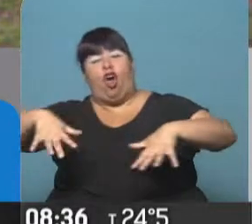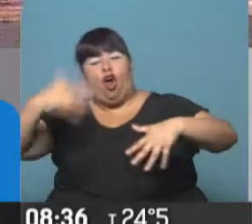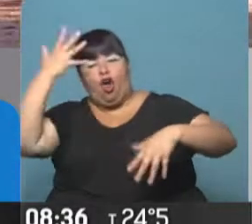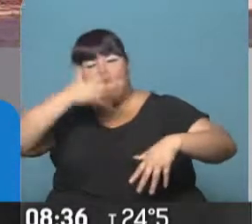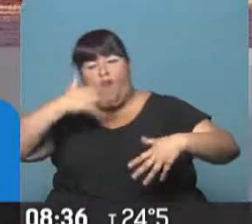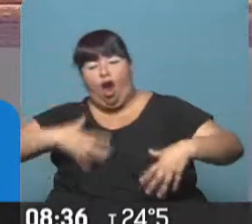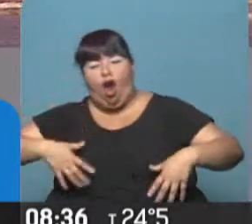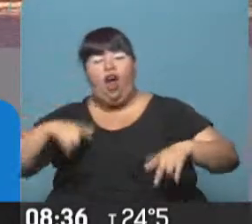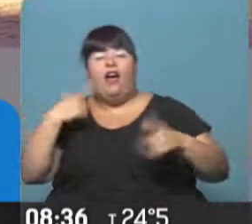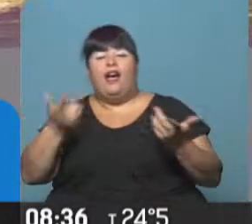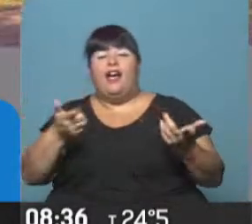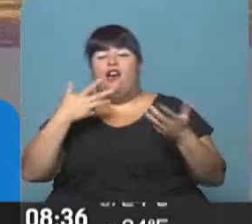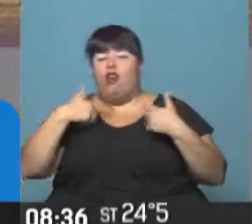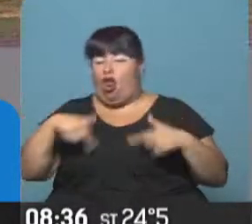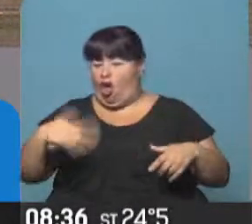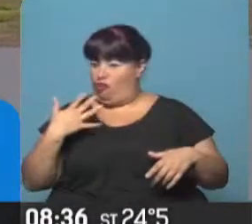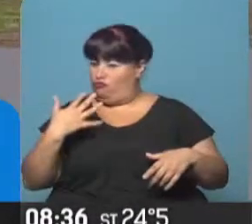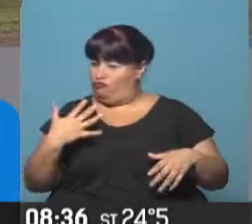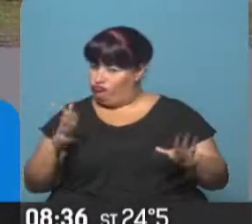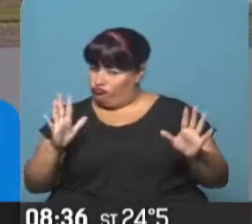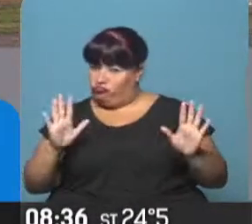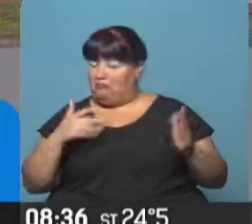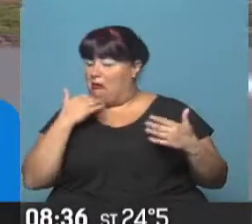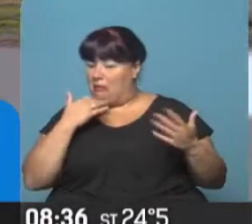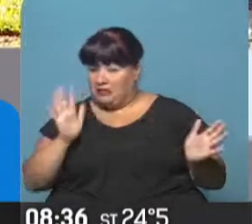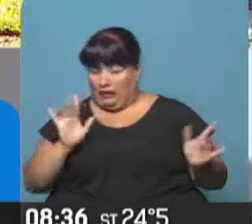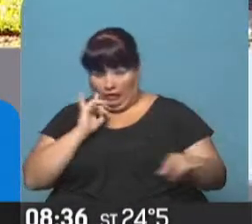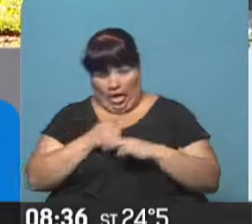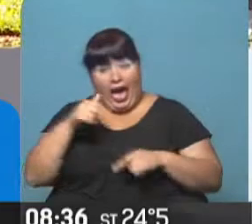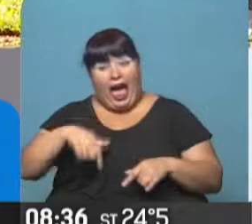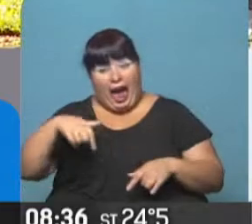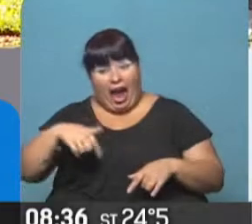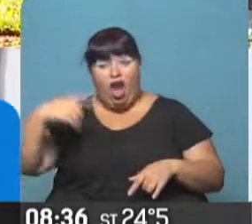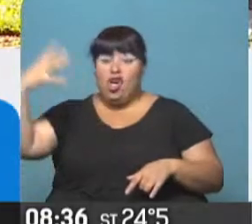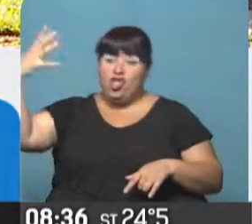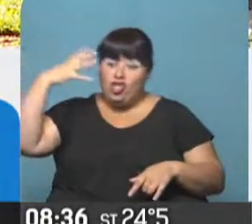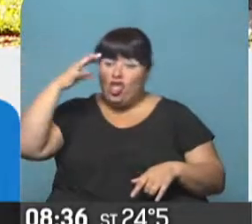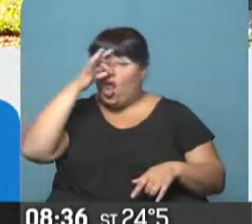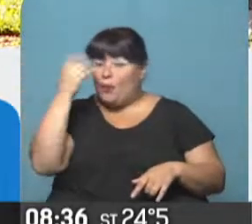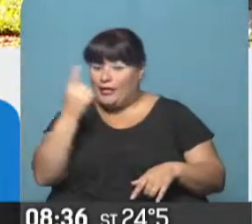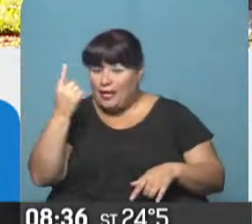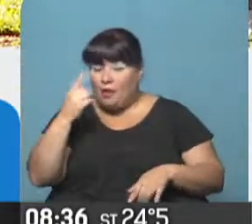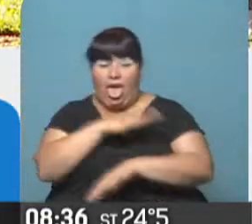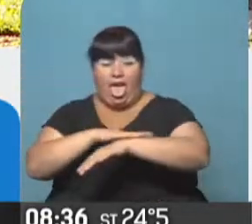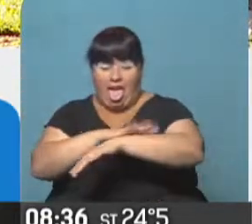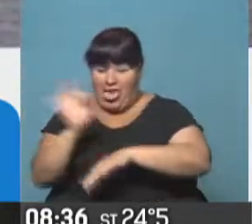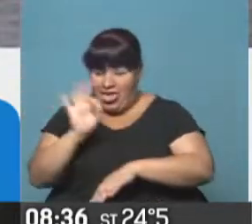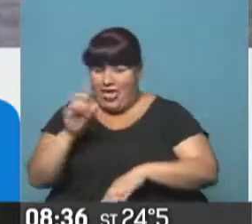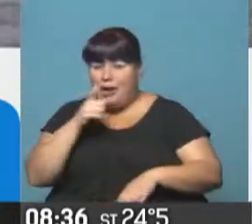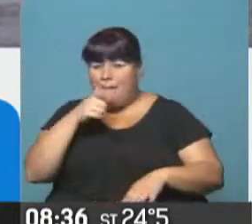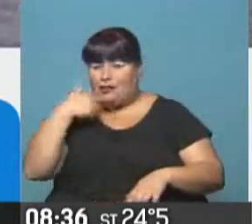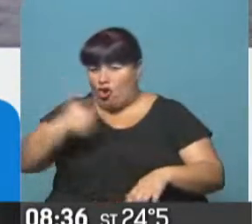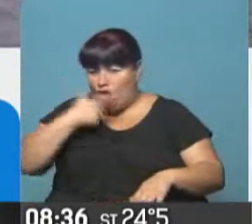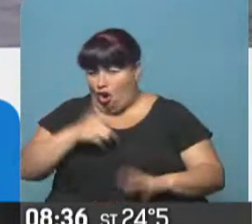tostaban, tomaban un color broncino, no pasaba nada. Ahora usted está expuesto al sol 20 minutos sin protección y parece un